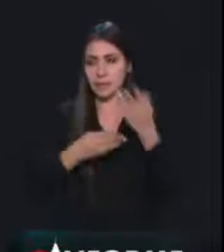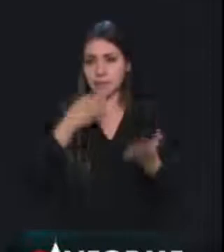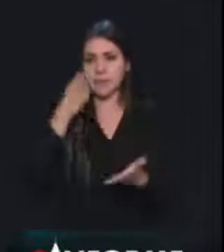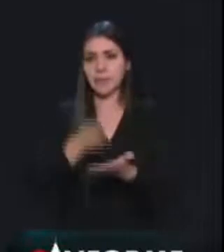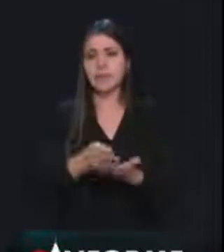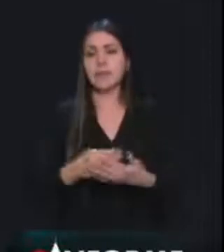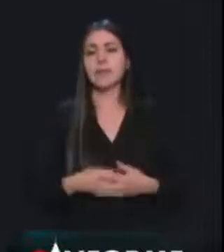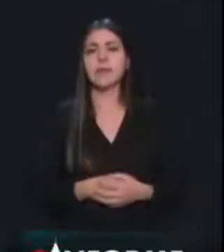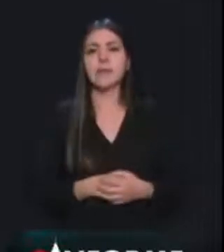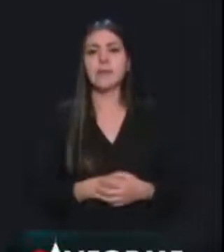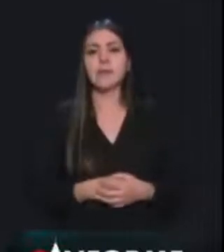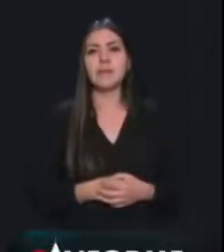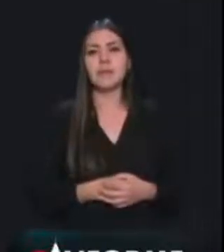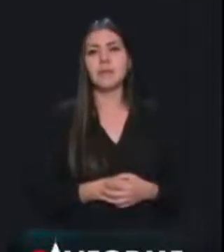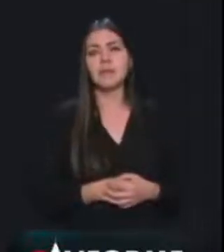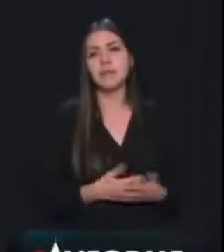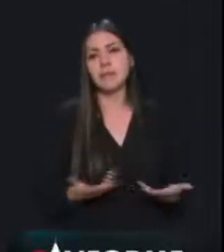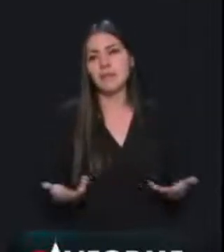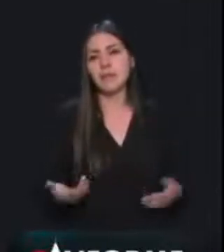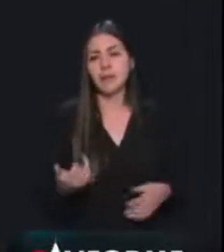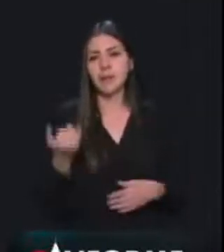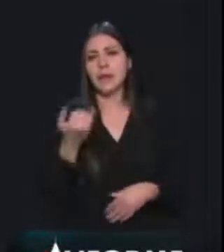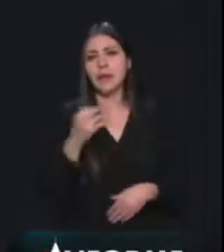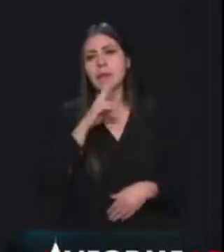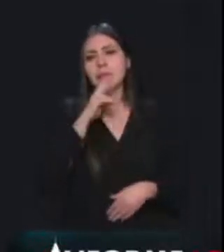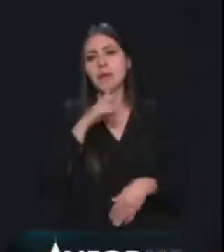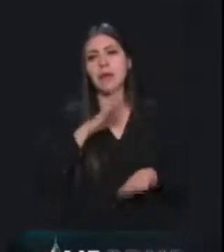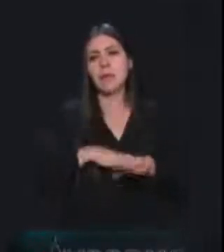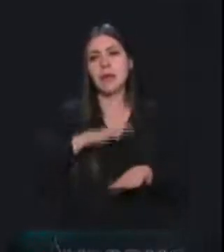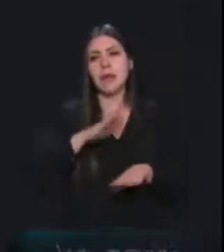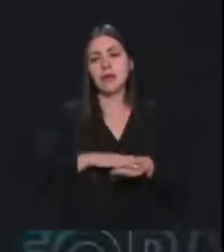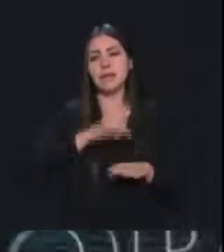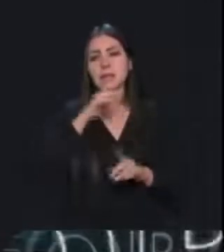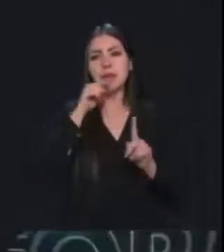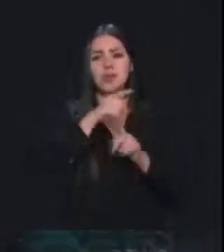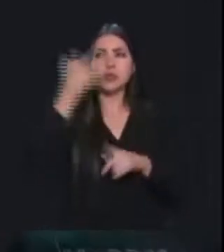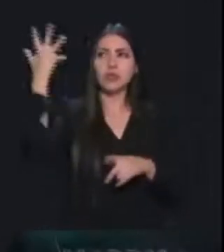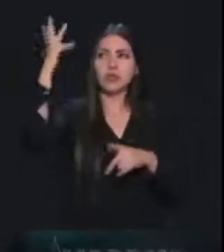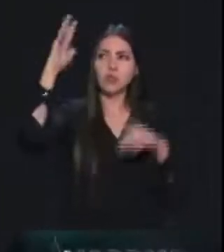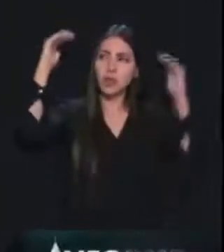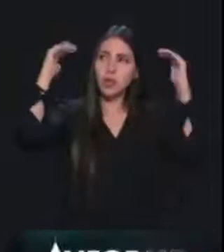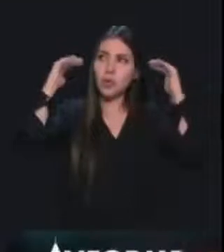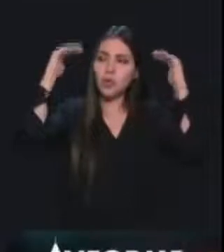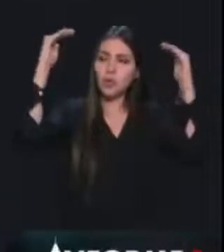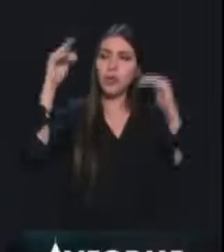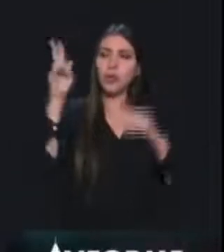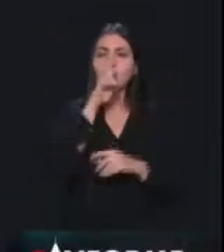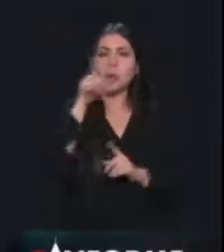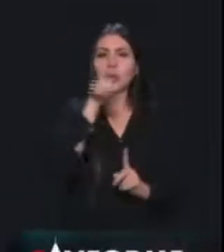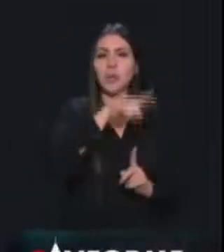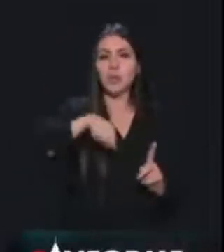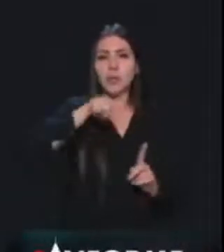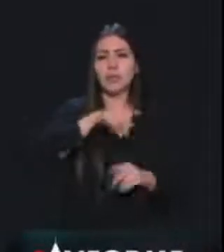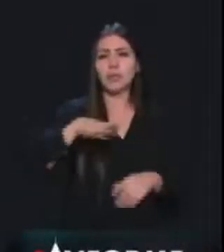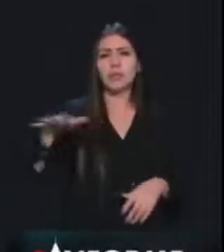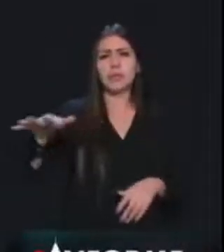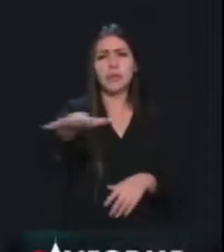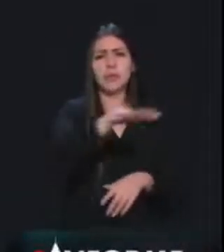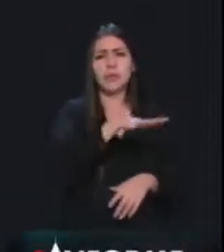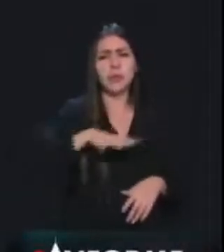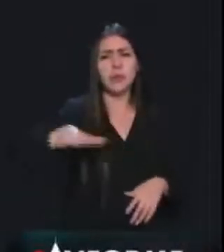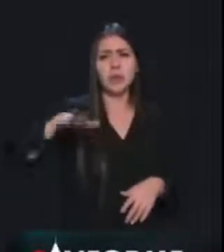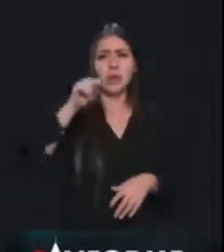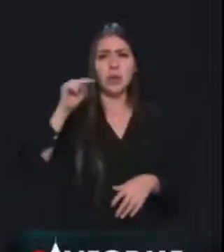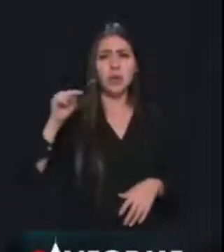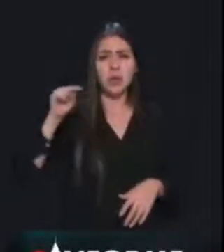apostar, sí, por pues, más ventiladores y sobre todo celdas solares. Todo el norte del país, justo en la entidad donde